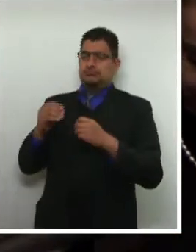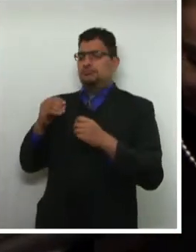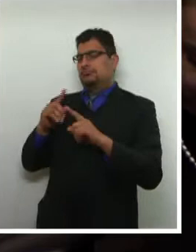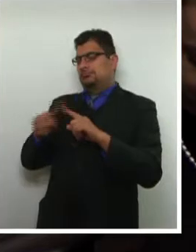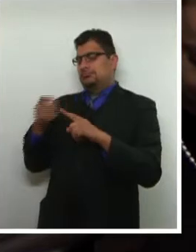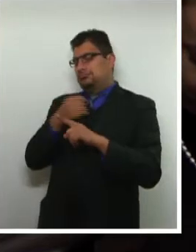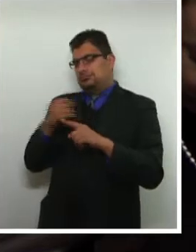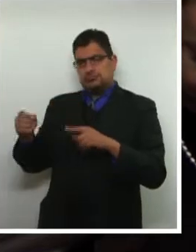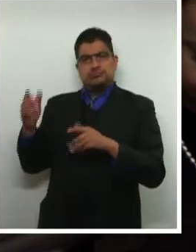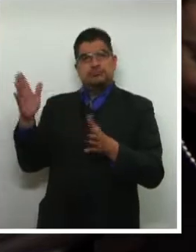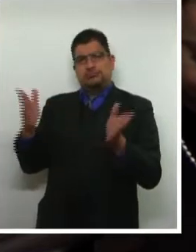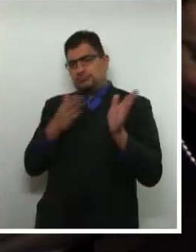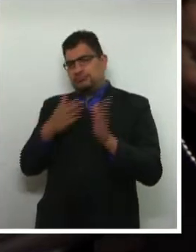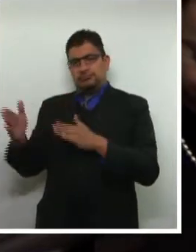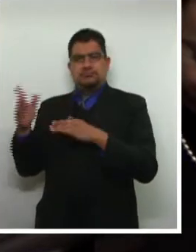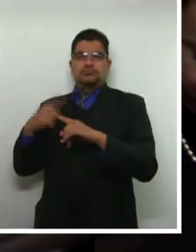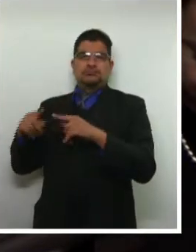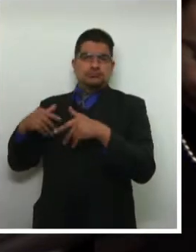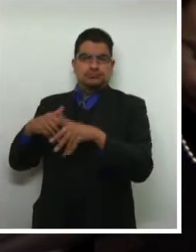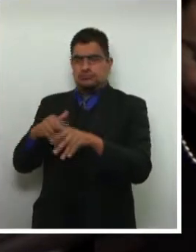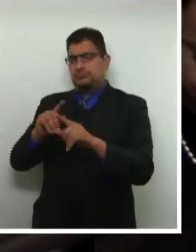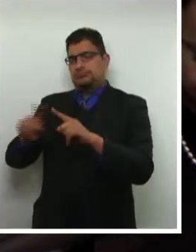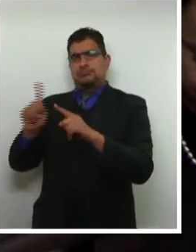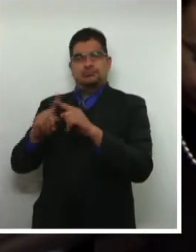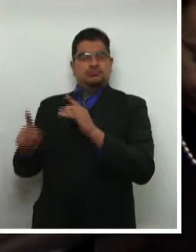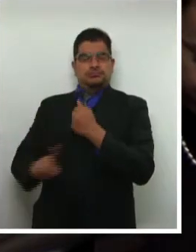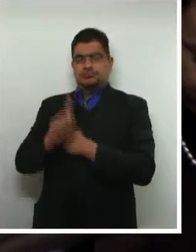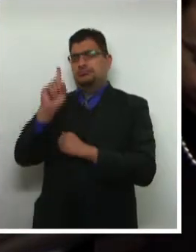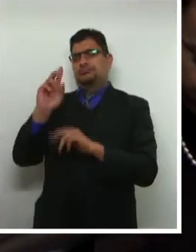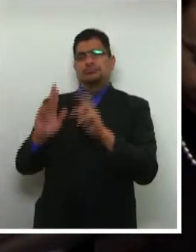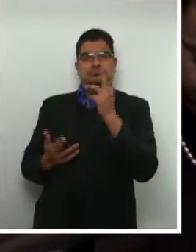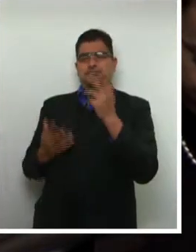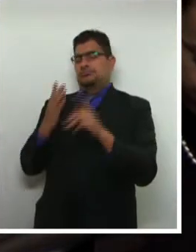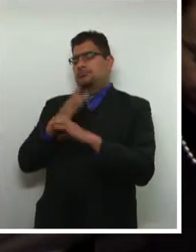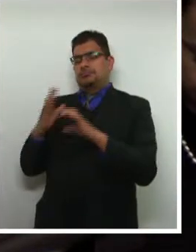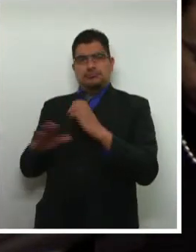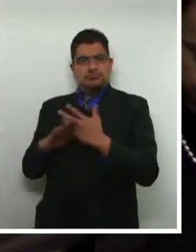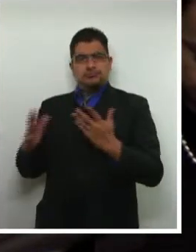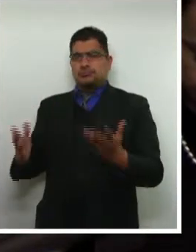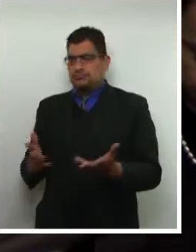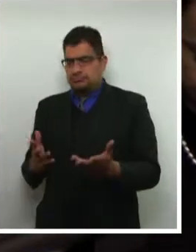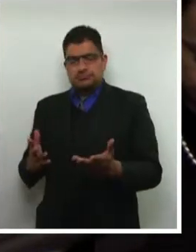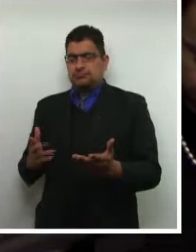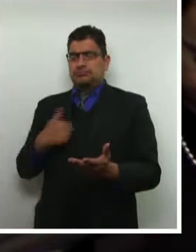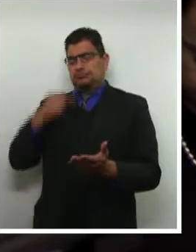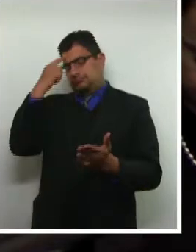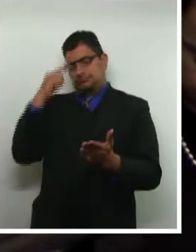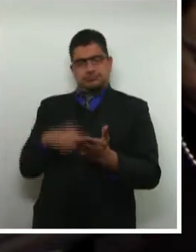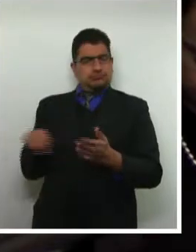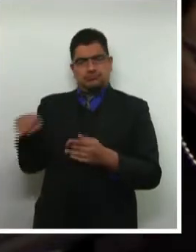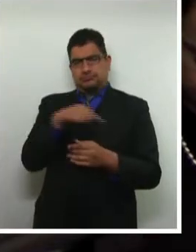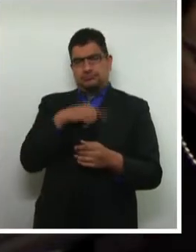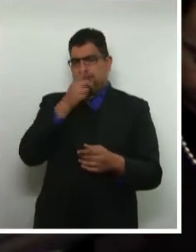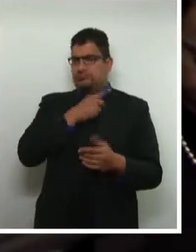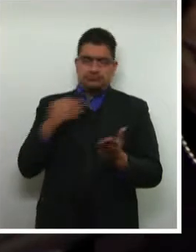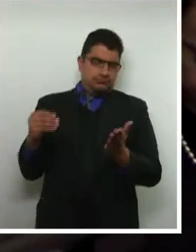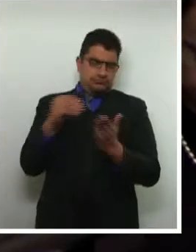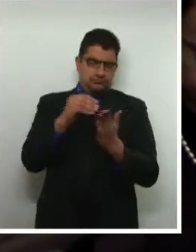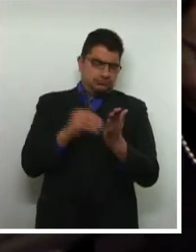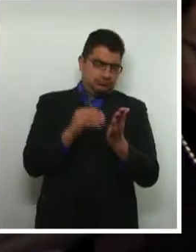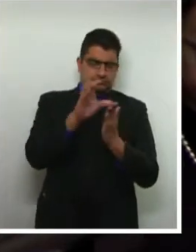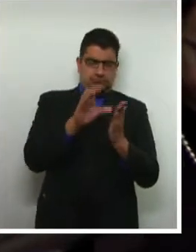organizada eventualmente ante una problemática específica. No creo que deba quedar en la